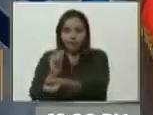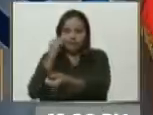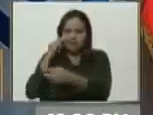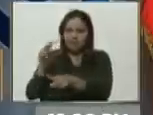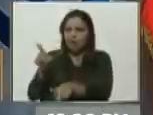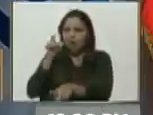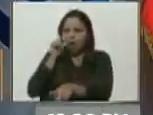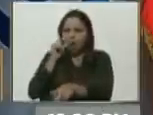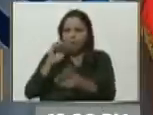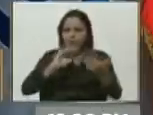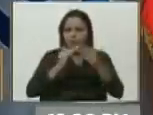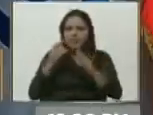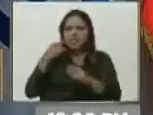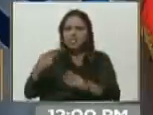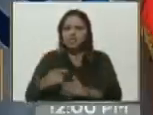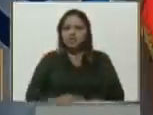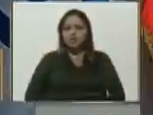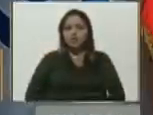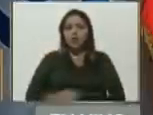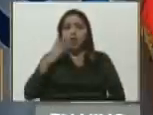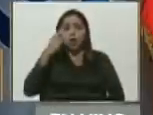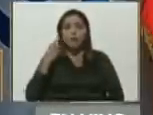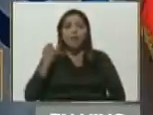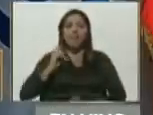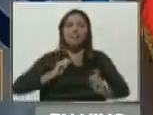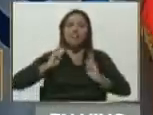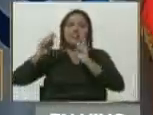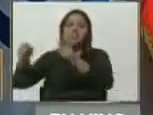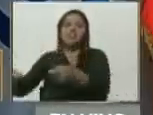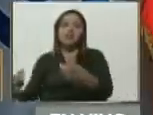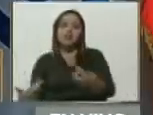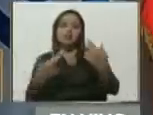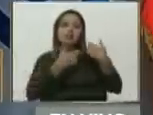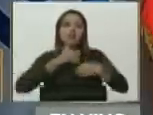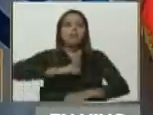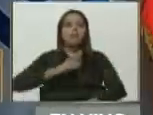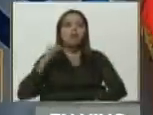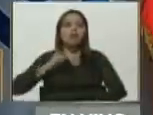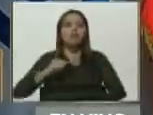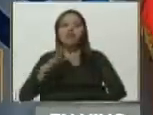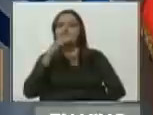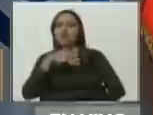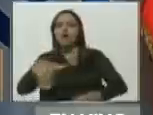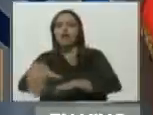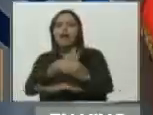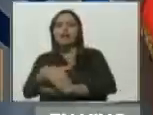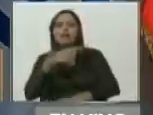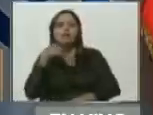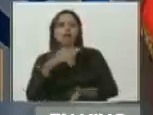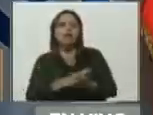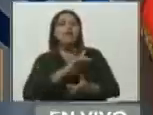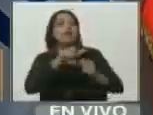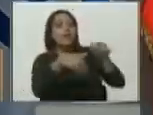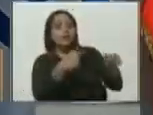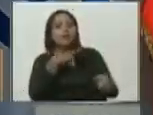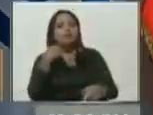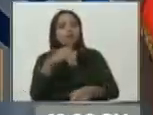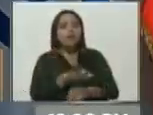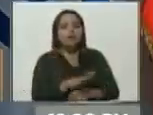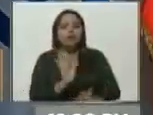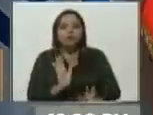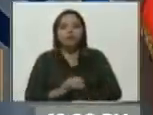de la comunidad manifestando que los jóvenes serían entregados a la policía para que no aparecieran muertos en la vía, como en efecto aparecieron.